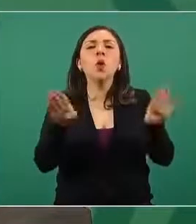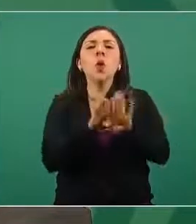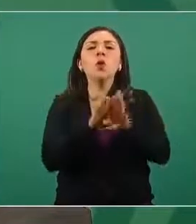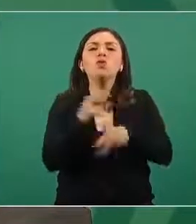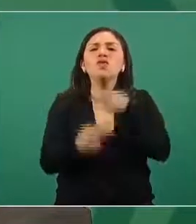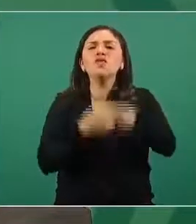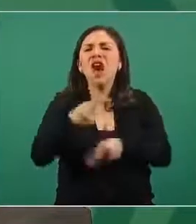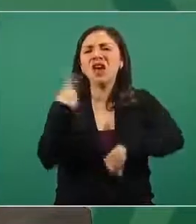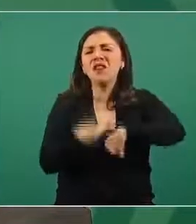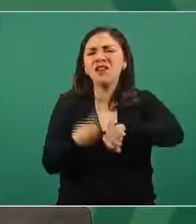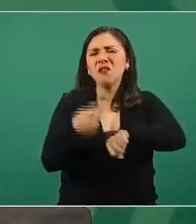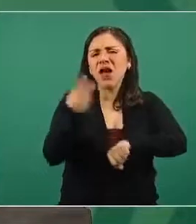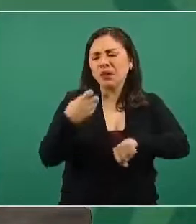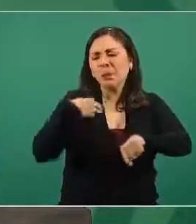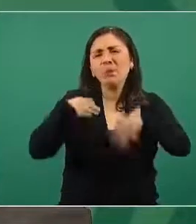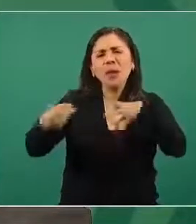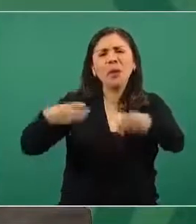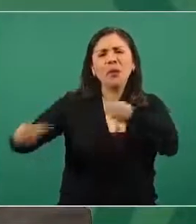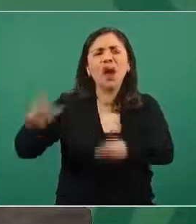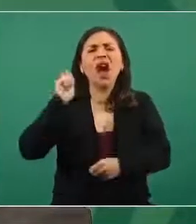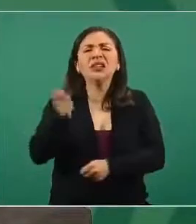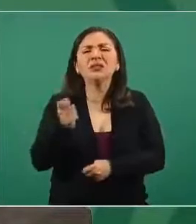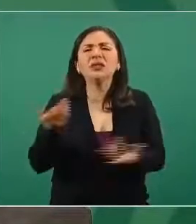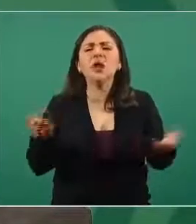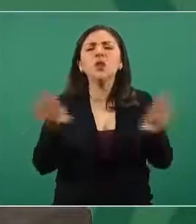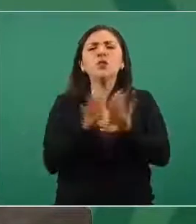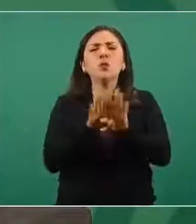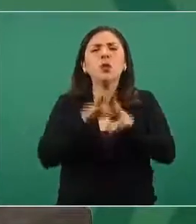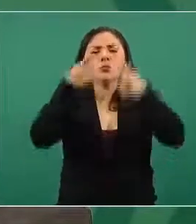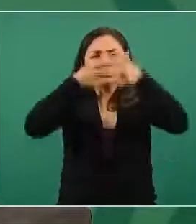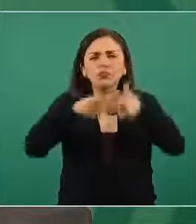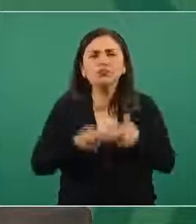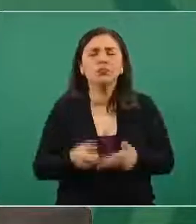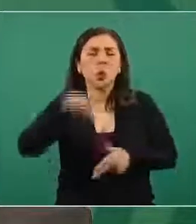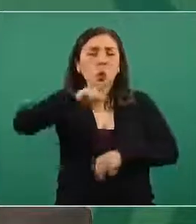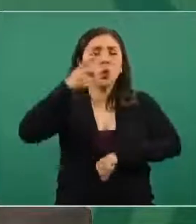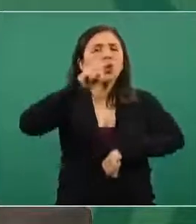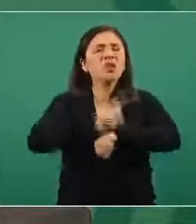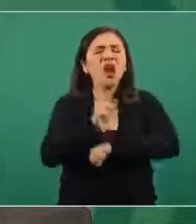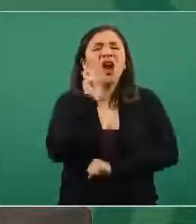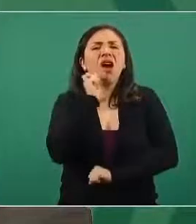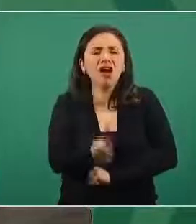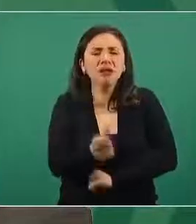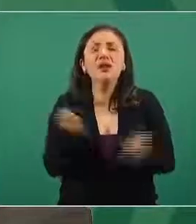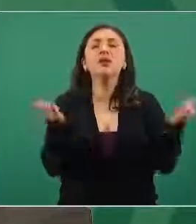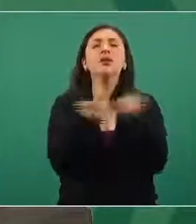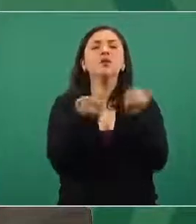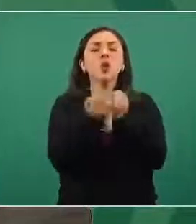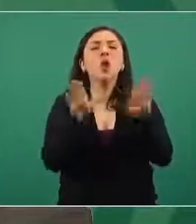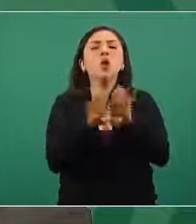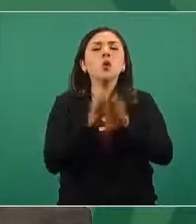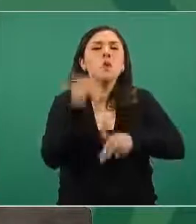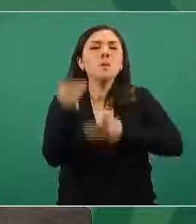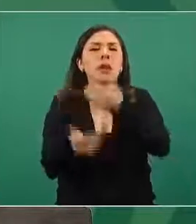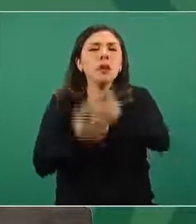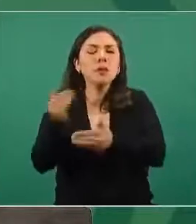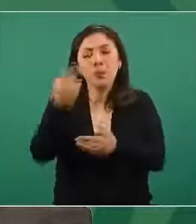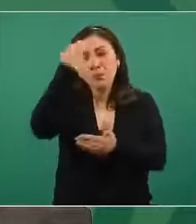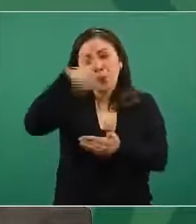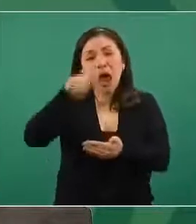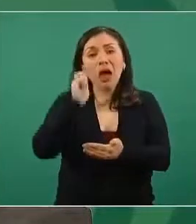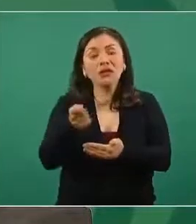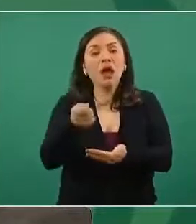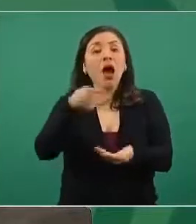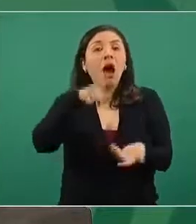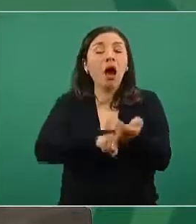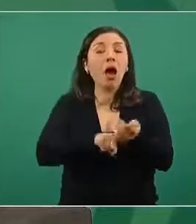la epidemia, cuál es el corte de la estadística oficial el día de hoy, así también como el avance de la campaña